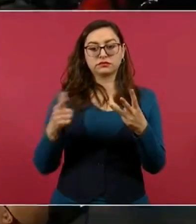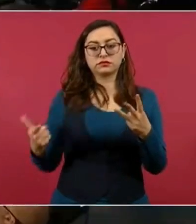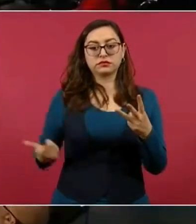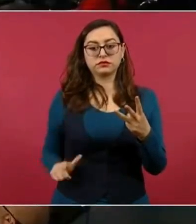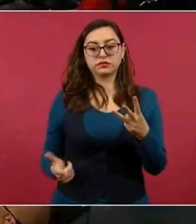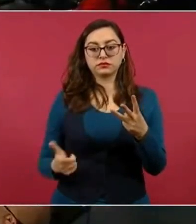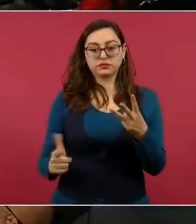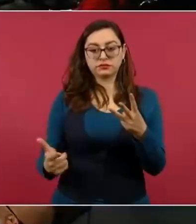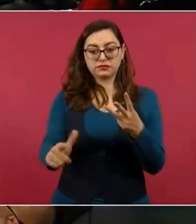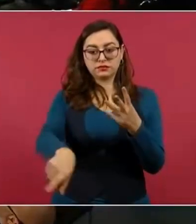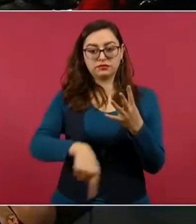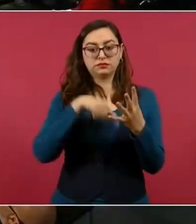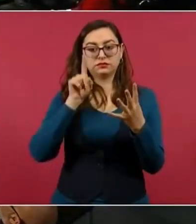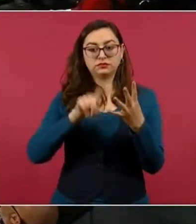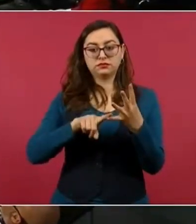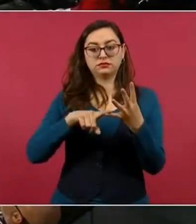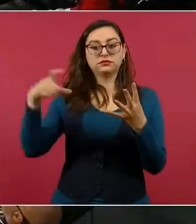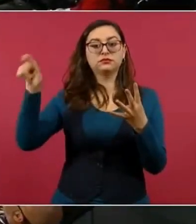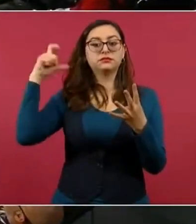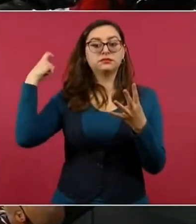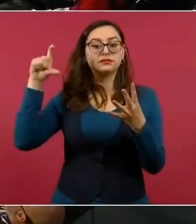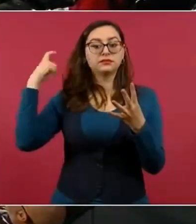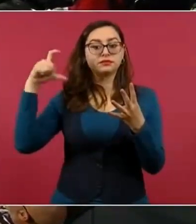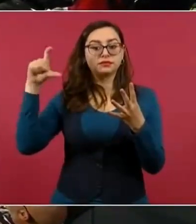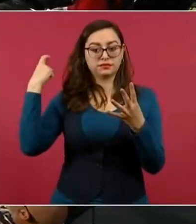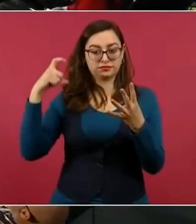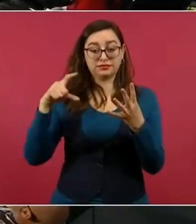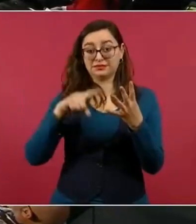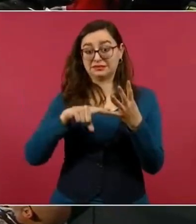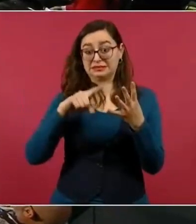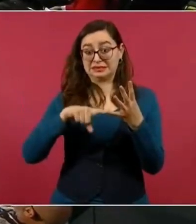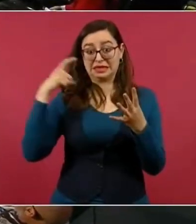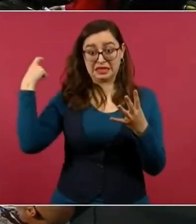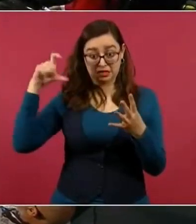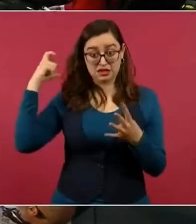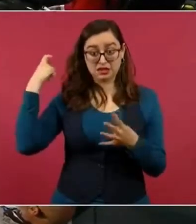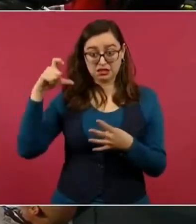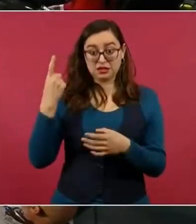Guanajuato y Querétaro. Vamos a conmemorar